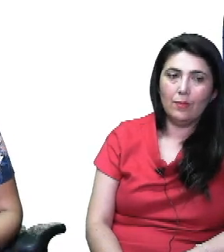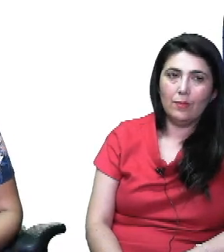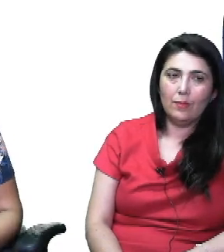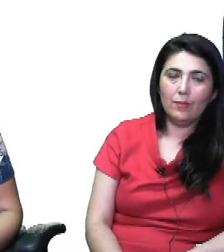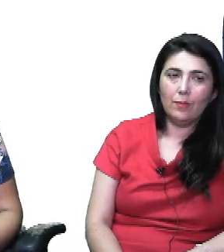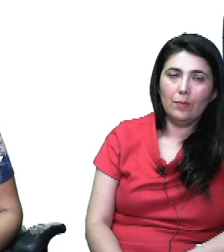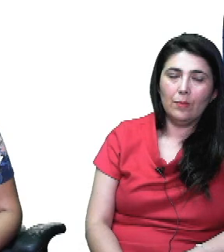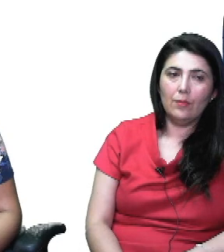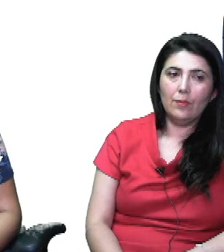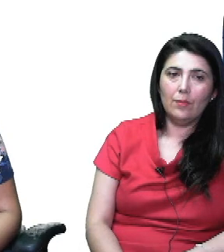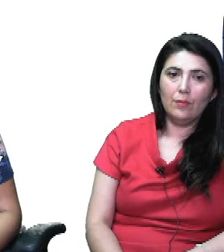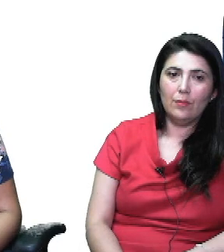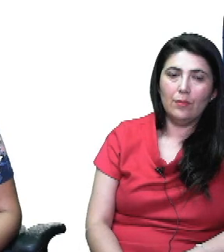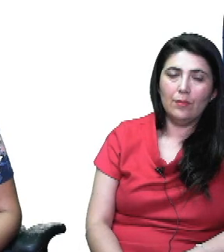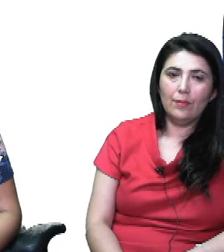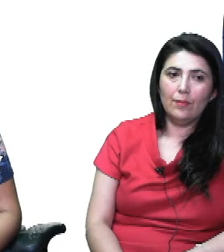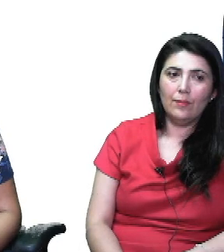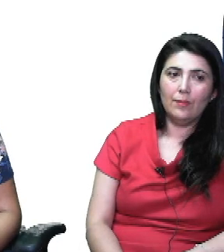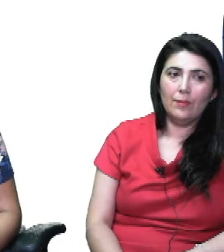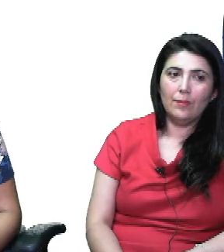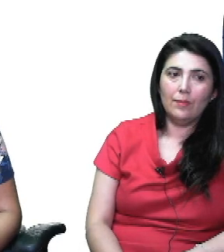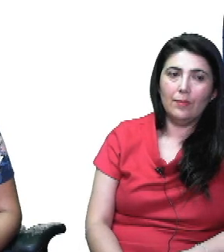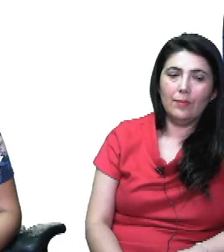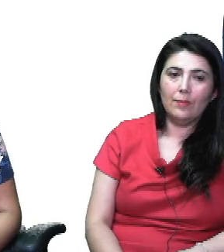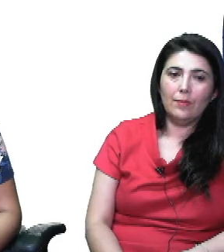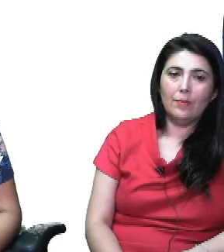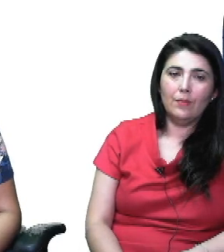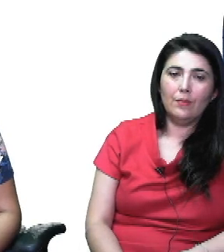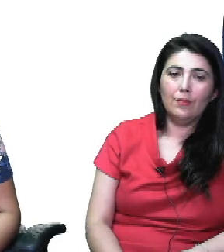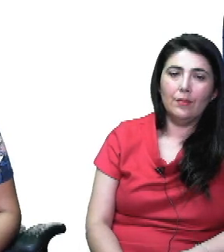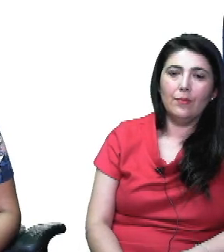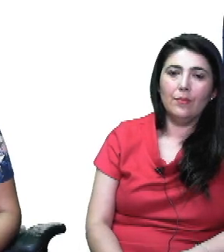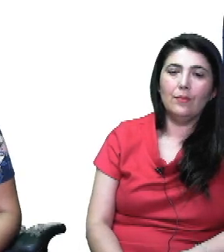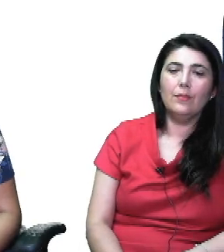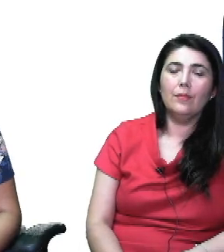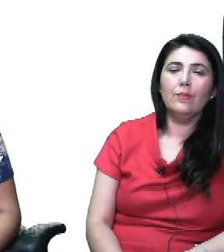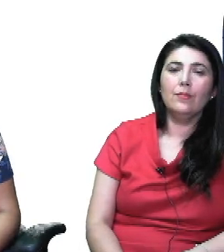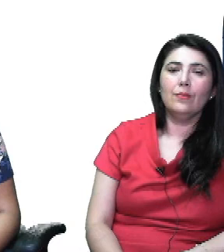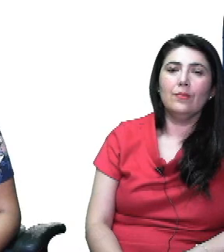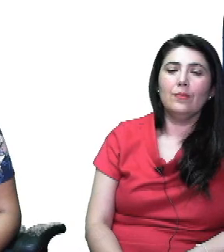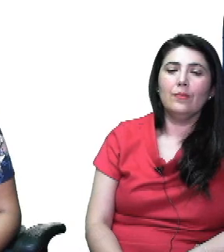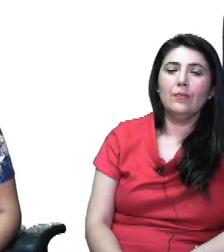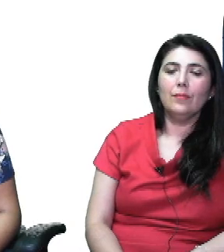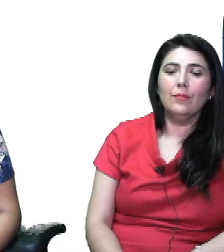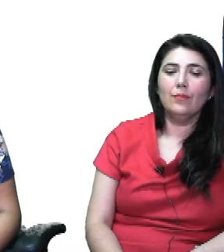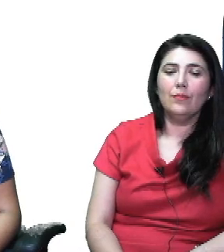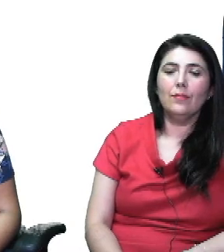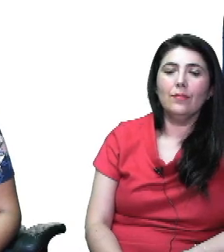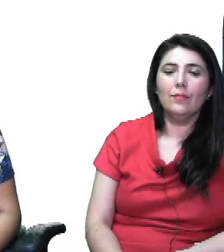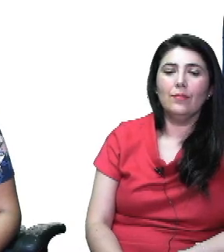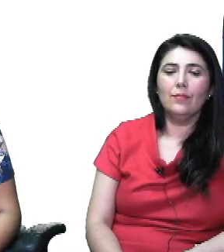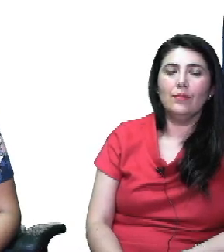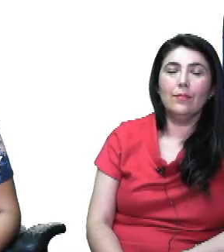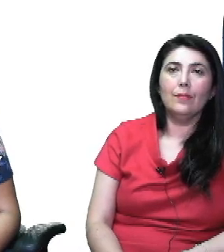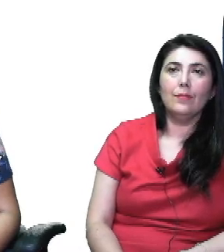salud mental y apoyo psicosocial en emergencias y desastres, es un principio que tiene que orientar todas nuestras acciones y que es entonces poder